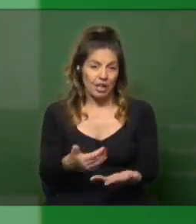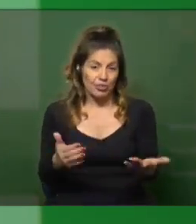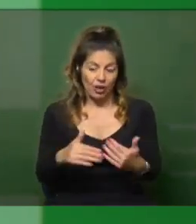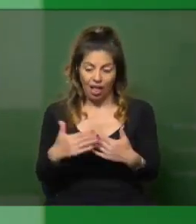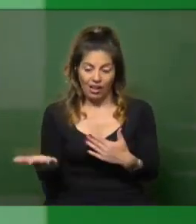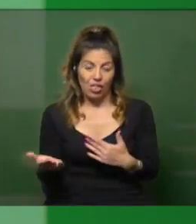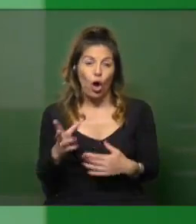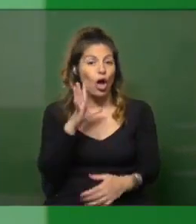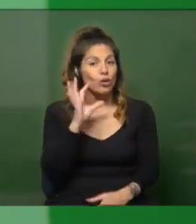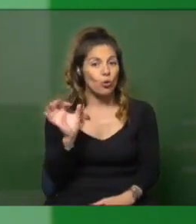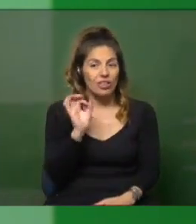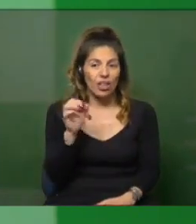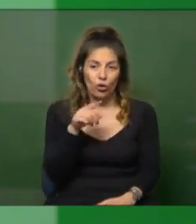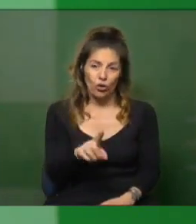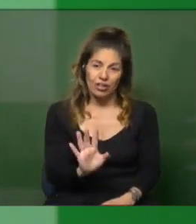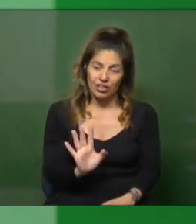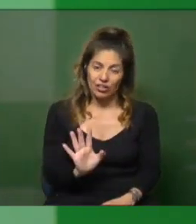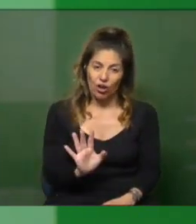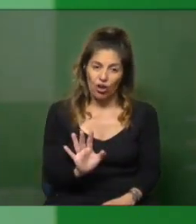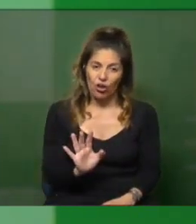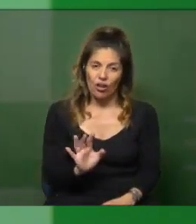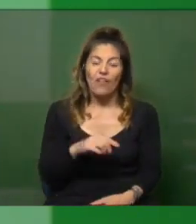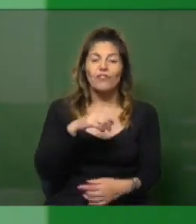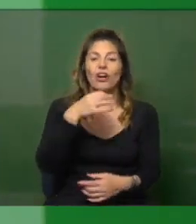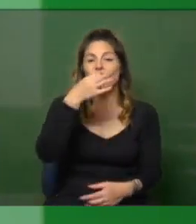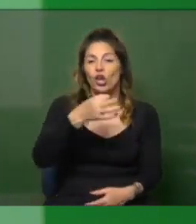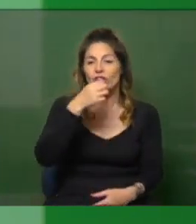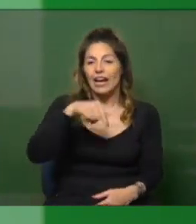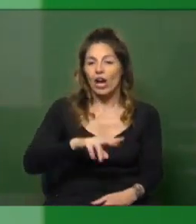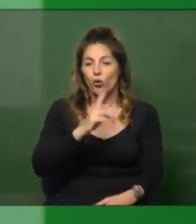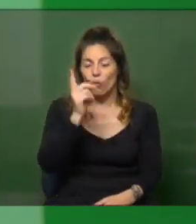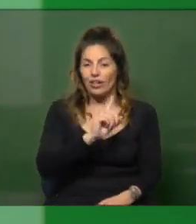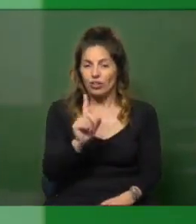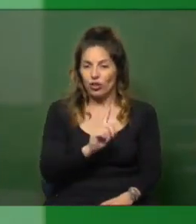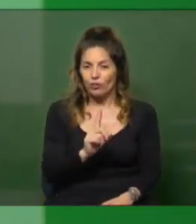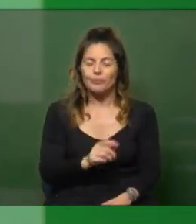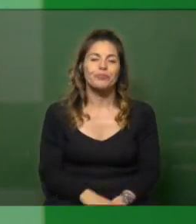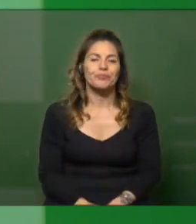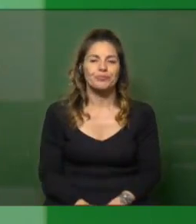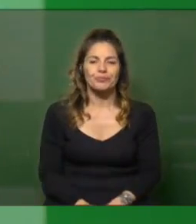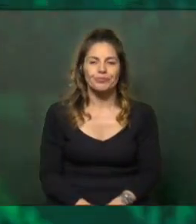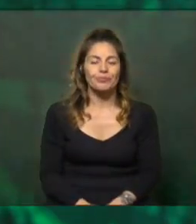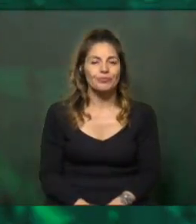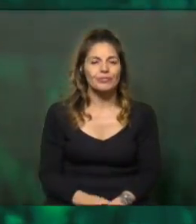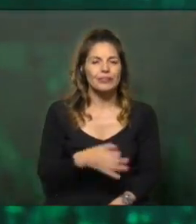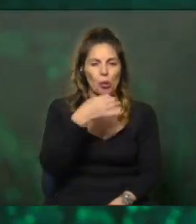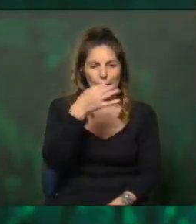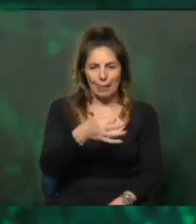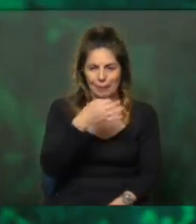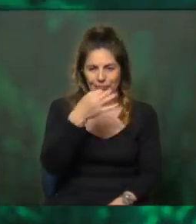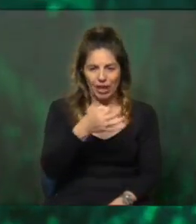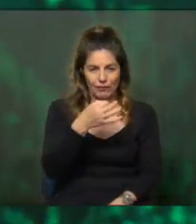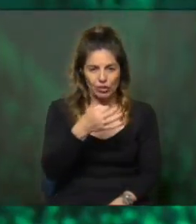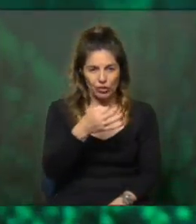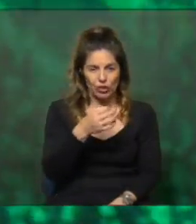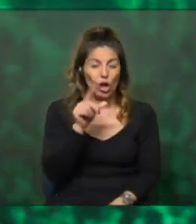lado y cuidado con esto de esa famosa teoría de que en Uruguay estas cosas no ocurren bien el habló se expresó